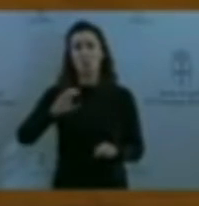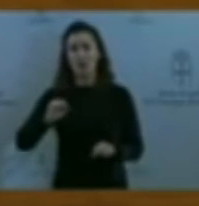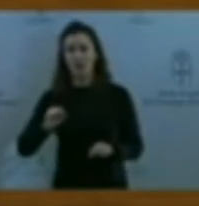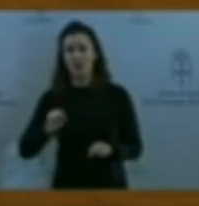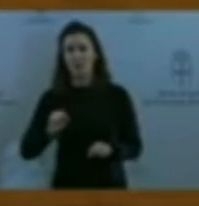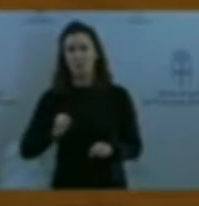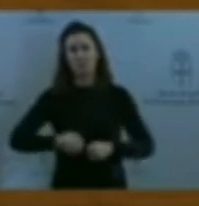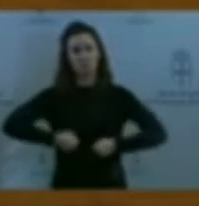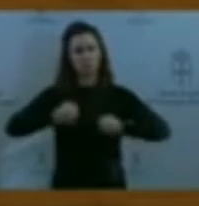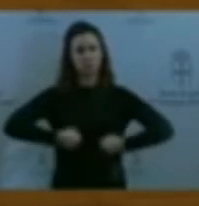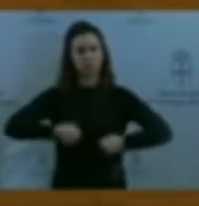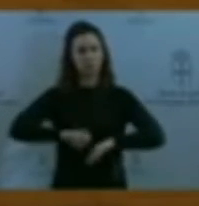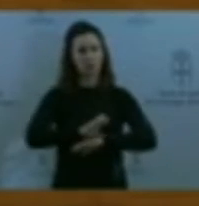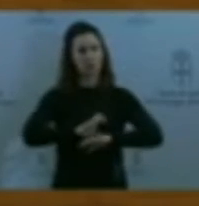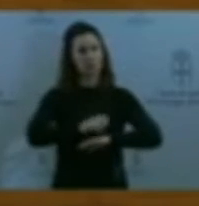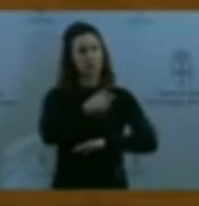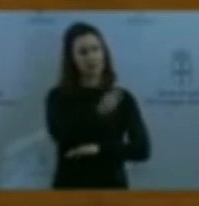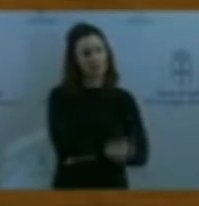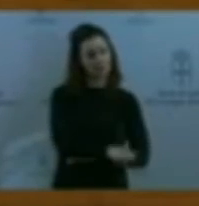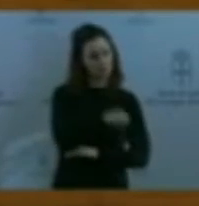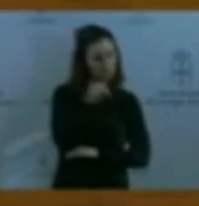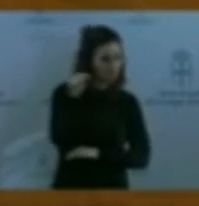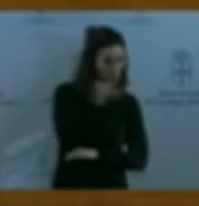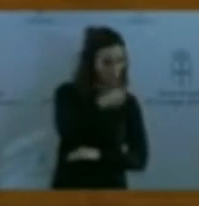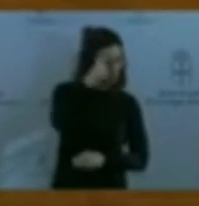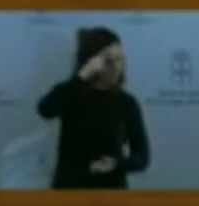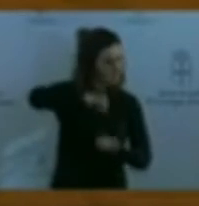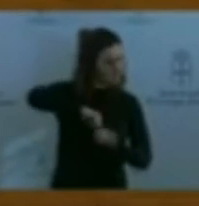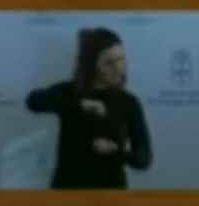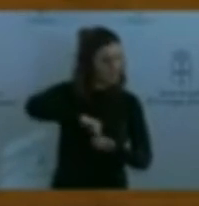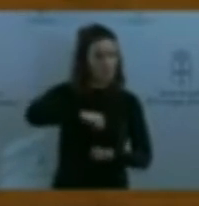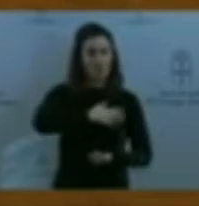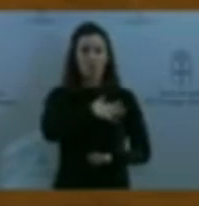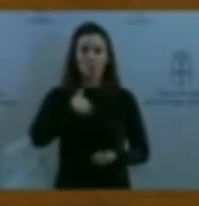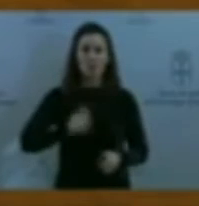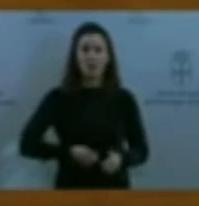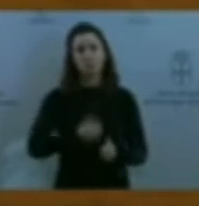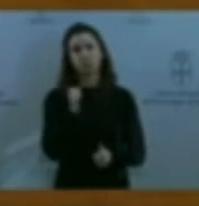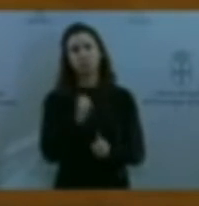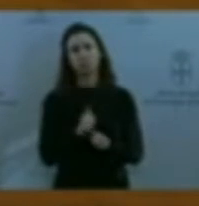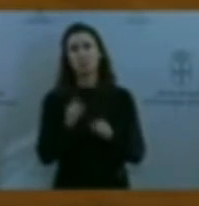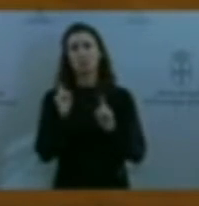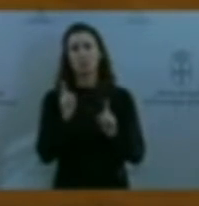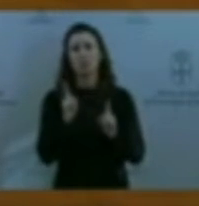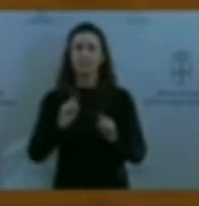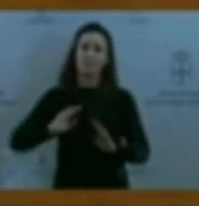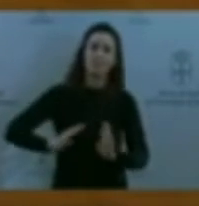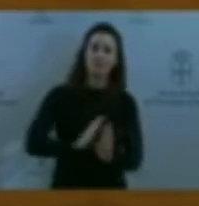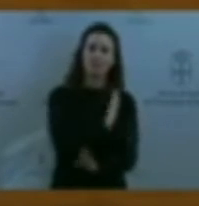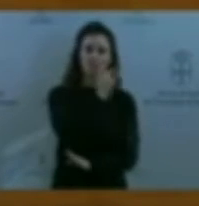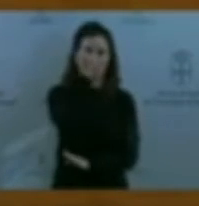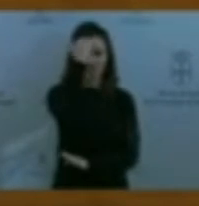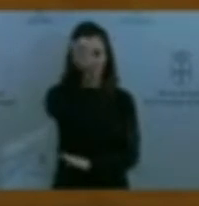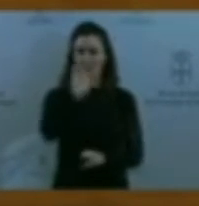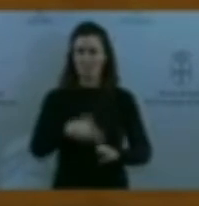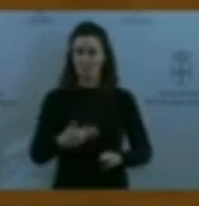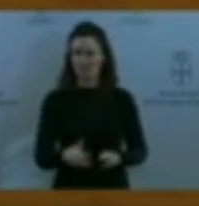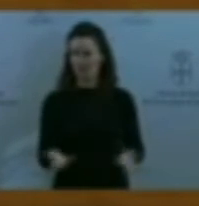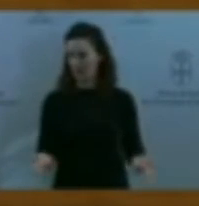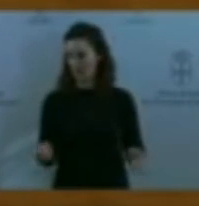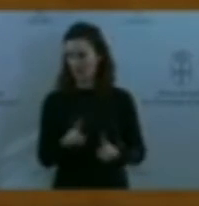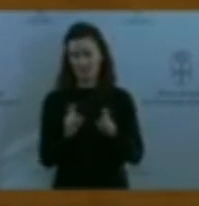mueve por referencias ideológicas caducas? Y entonces, todos los recursos disponibles tienen